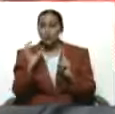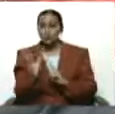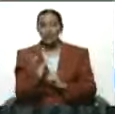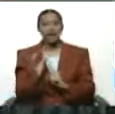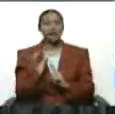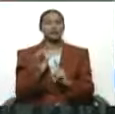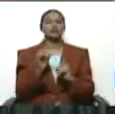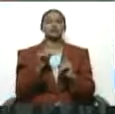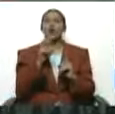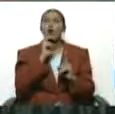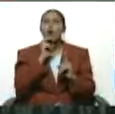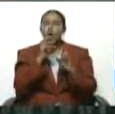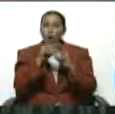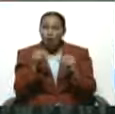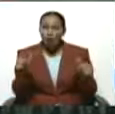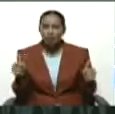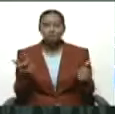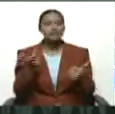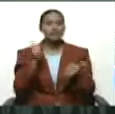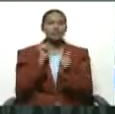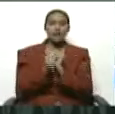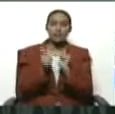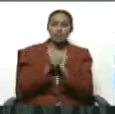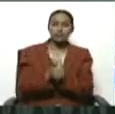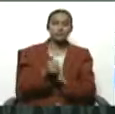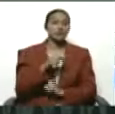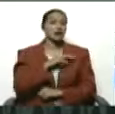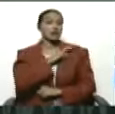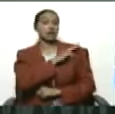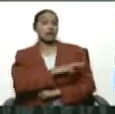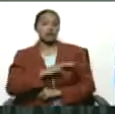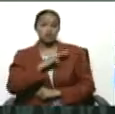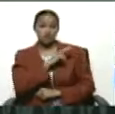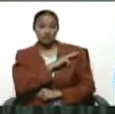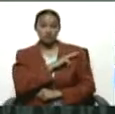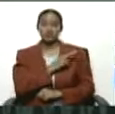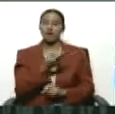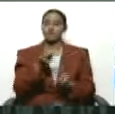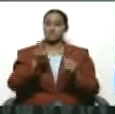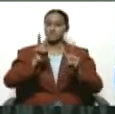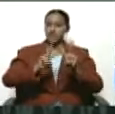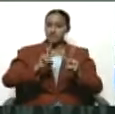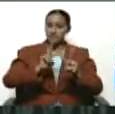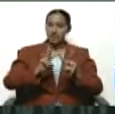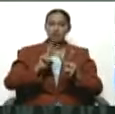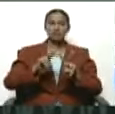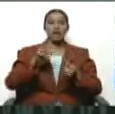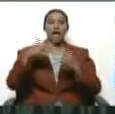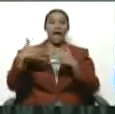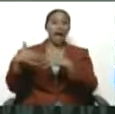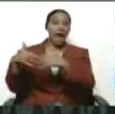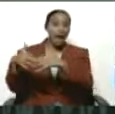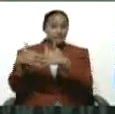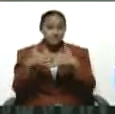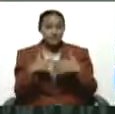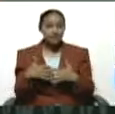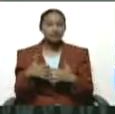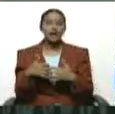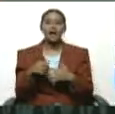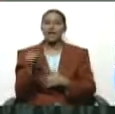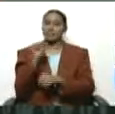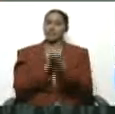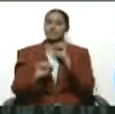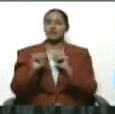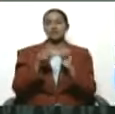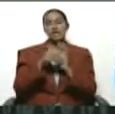mineros, deportistas, religiosos, hábitat y vivienda, empresarial, defensa de los